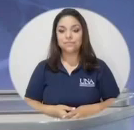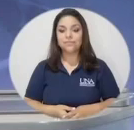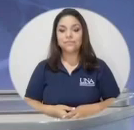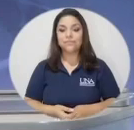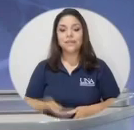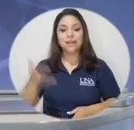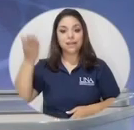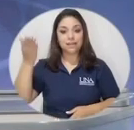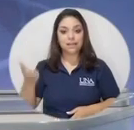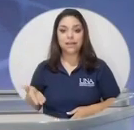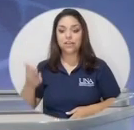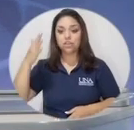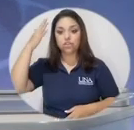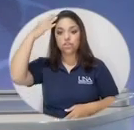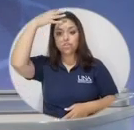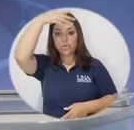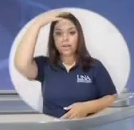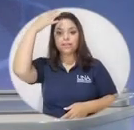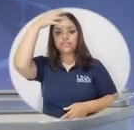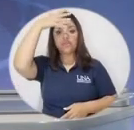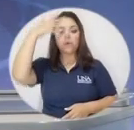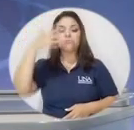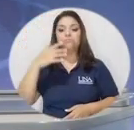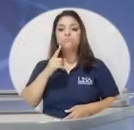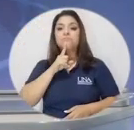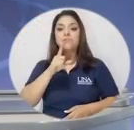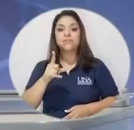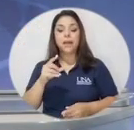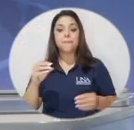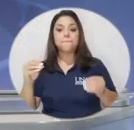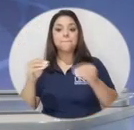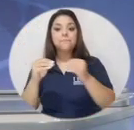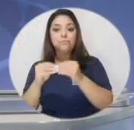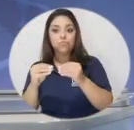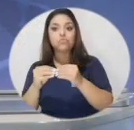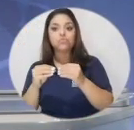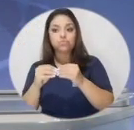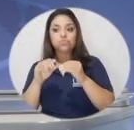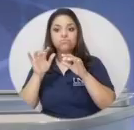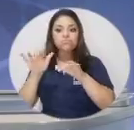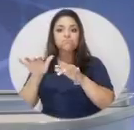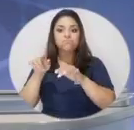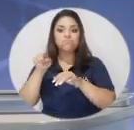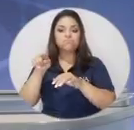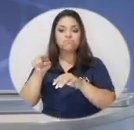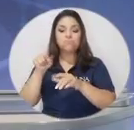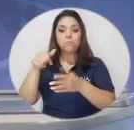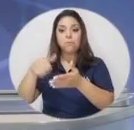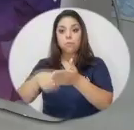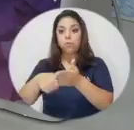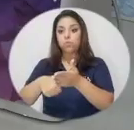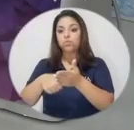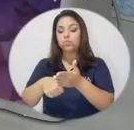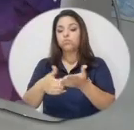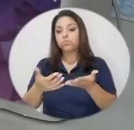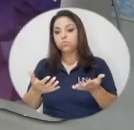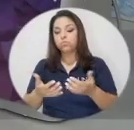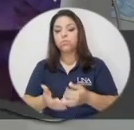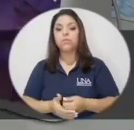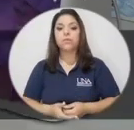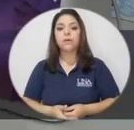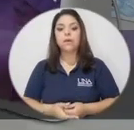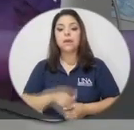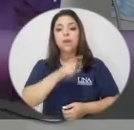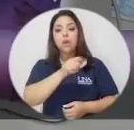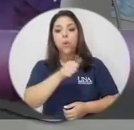de Donald Trump, pues por supuesto que acapara, ¿verdad?, los diferentes escenarios, y con